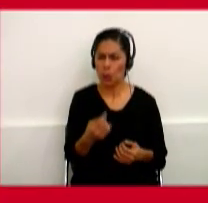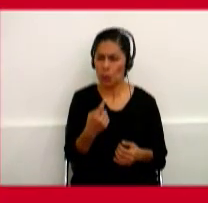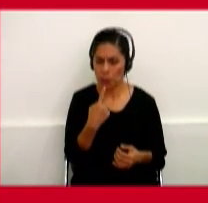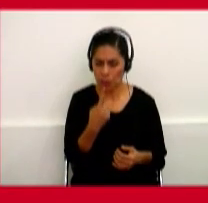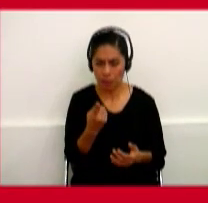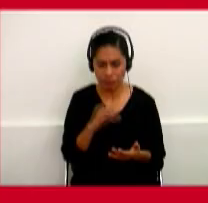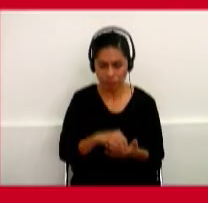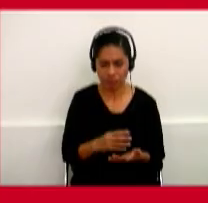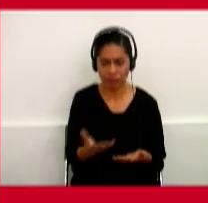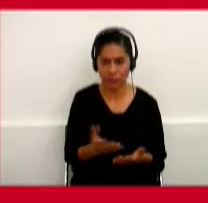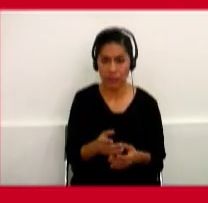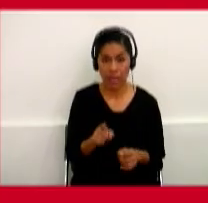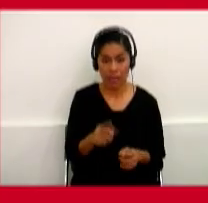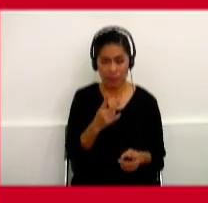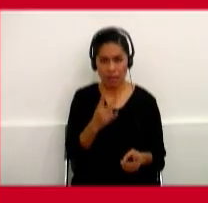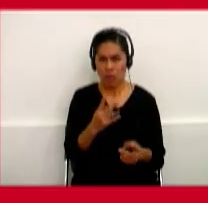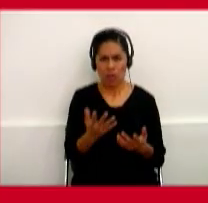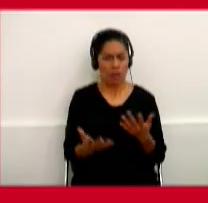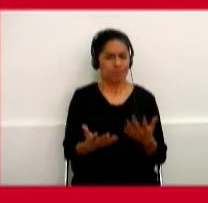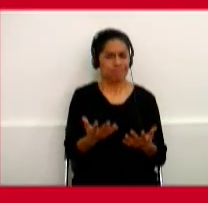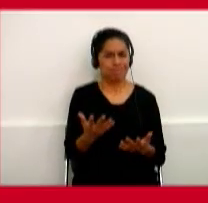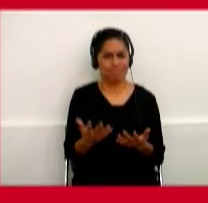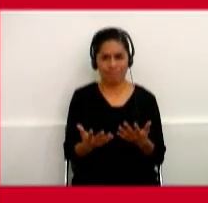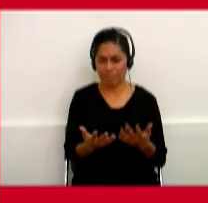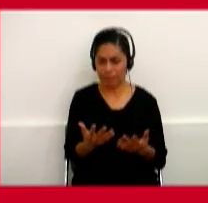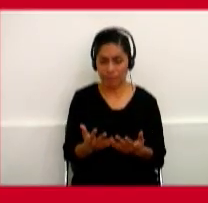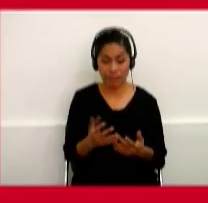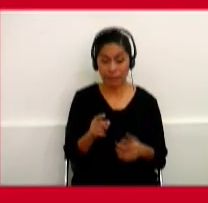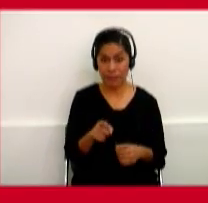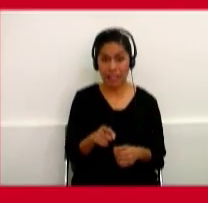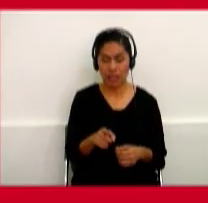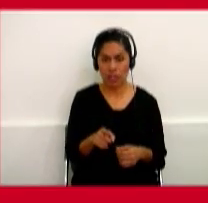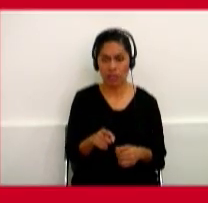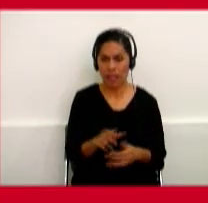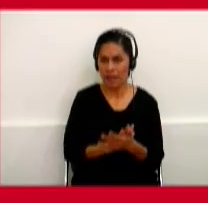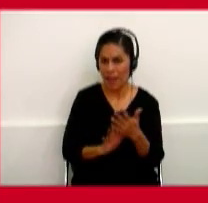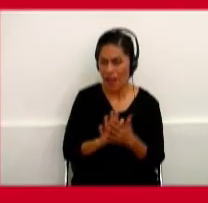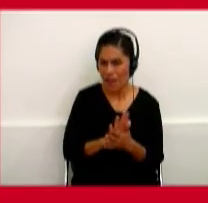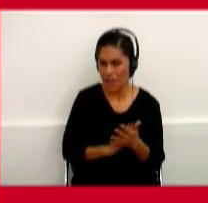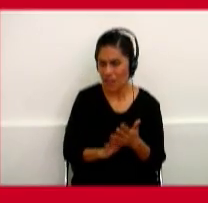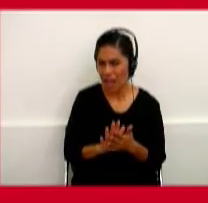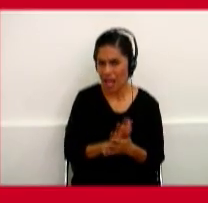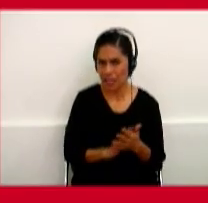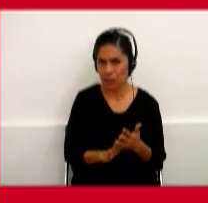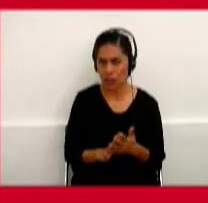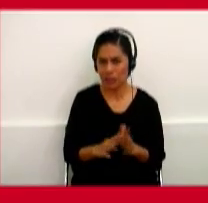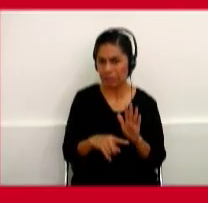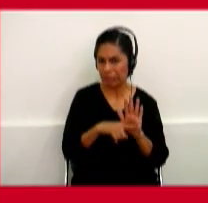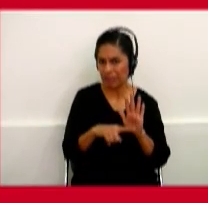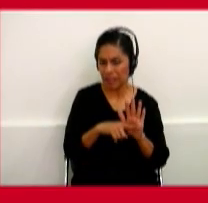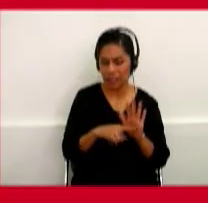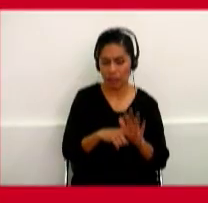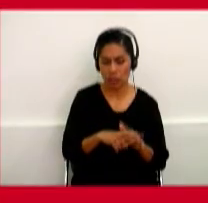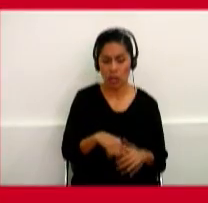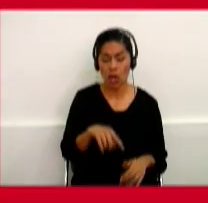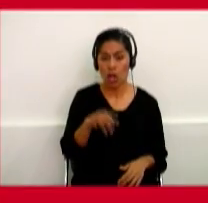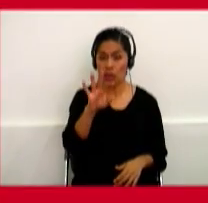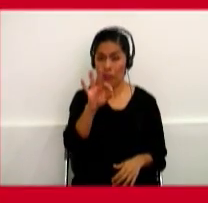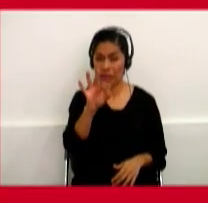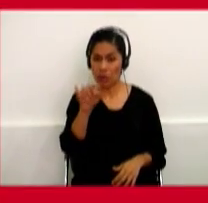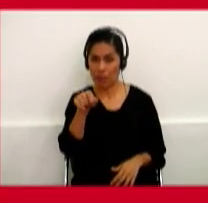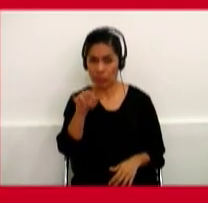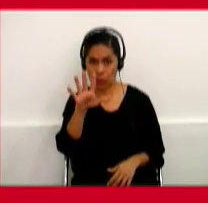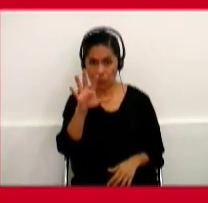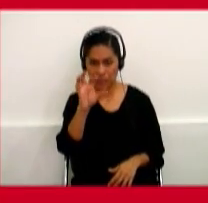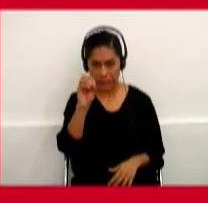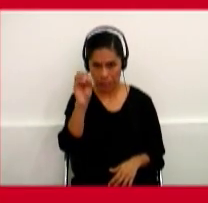alarmista, realmente la cantidad de falsos negativos que tenemos es muy baja, 99.5, ¿no? ¿Por qué nos enfocamos en los